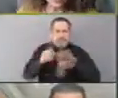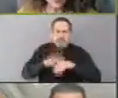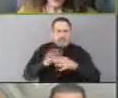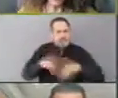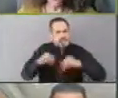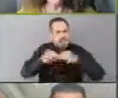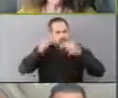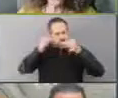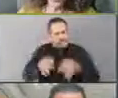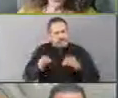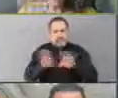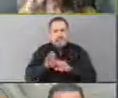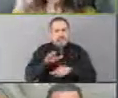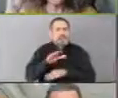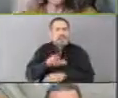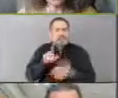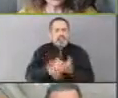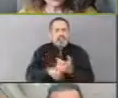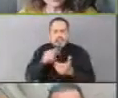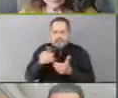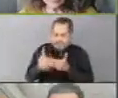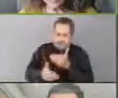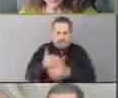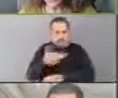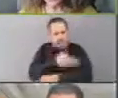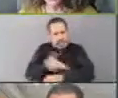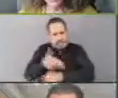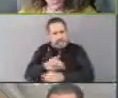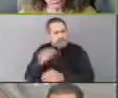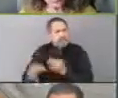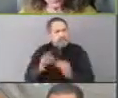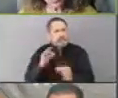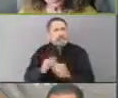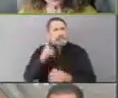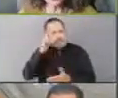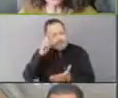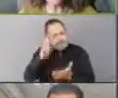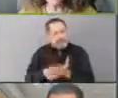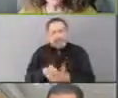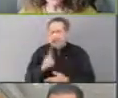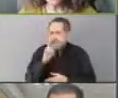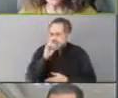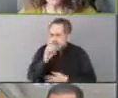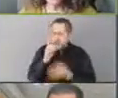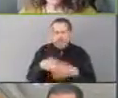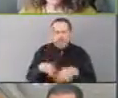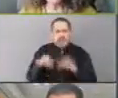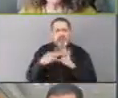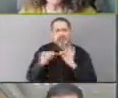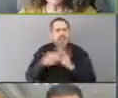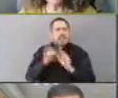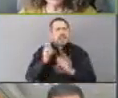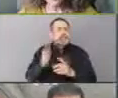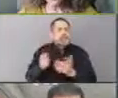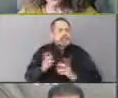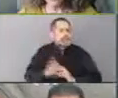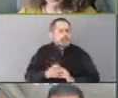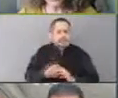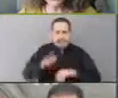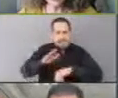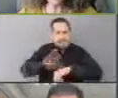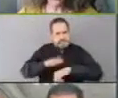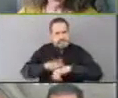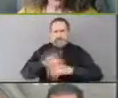formal en cuanto a un procedimiento a seguir, creo que es muy importante establecer de